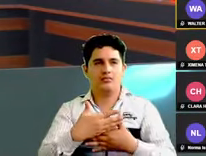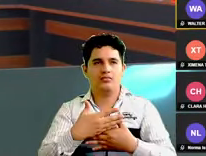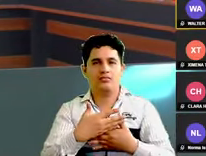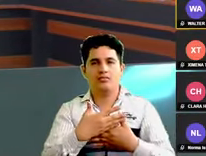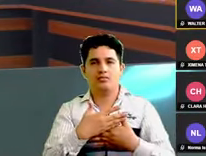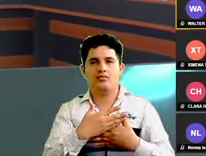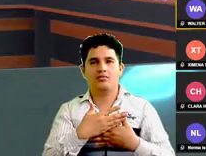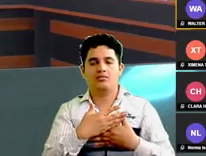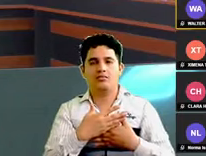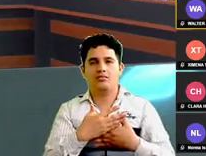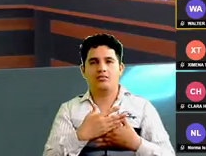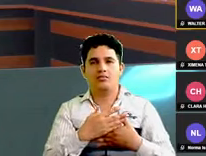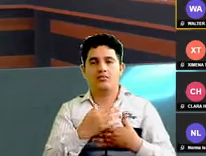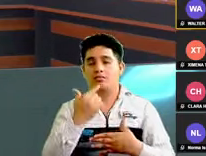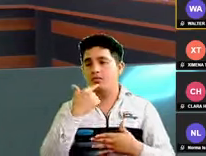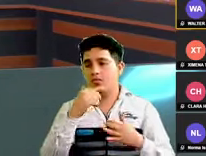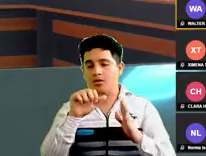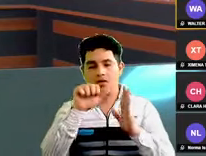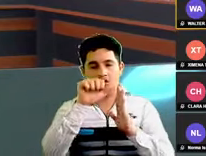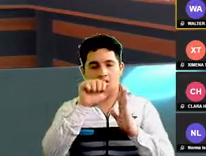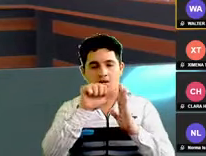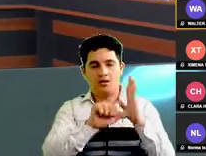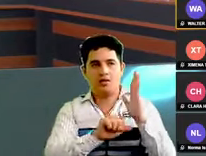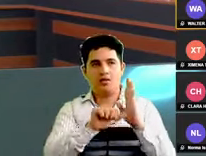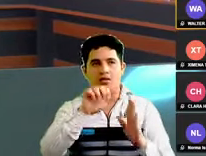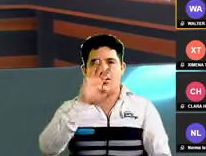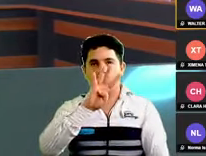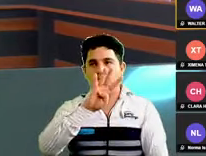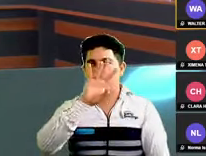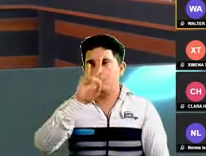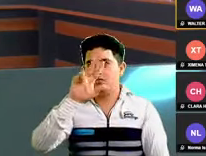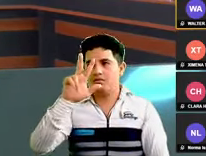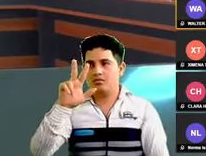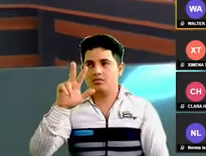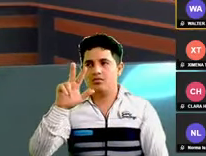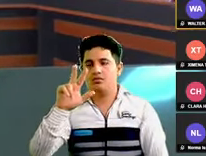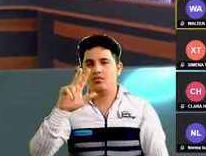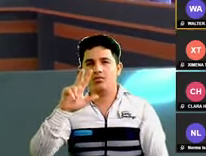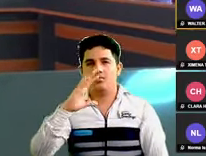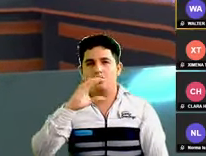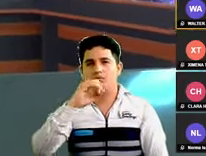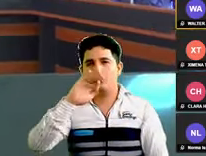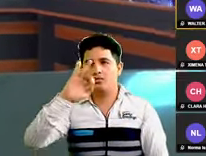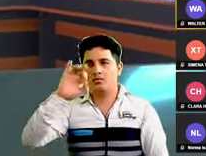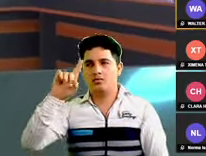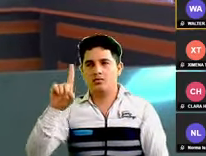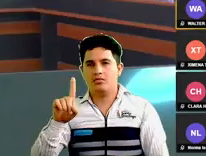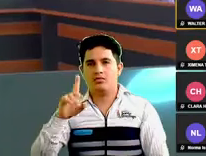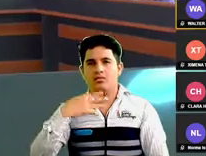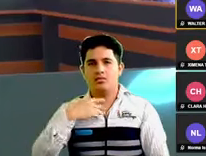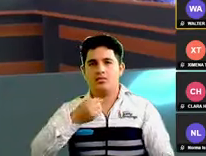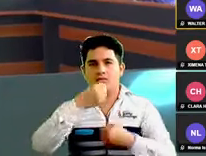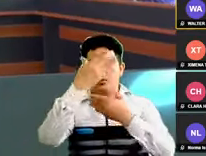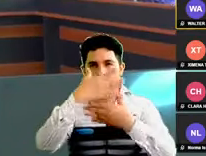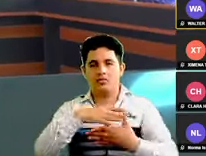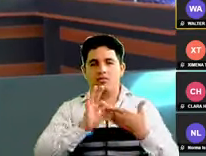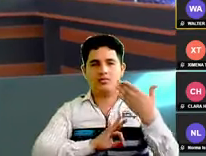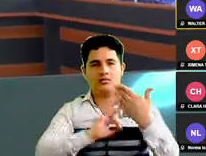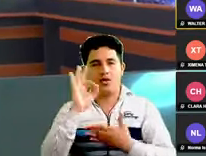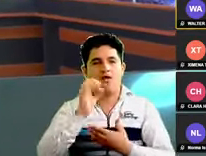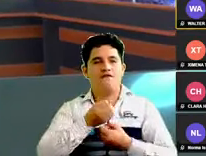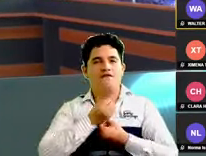de conformidad a lo previsto en el artículo 473 del COTAC, el Consejo Municipal emite el informe